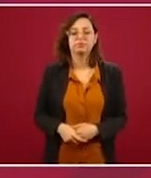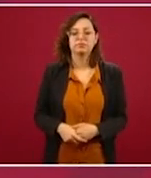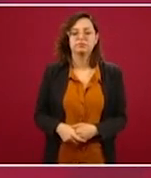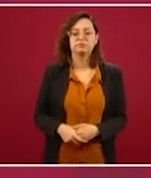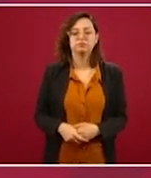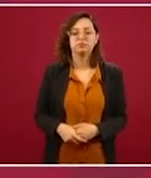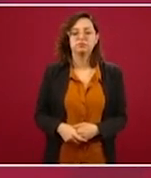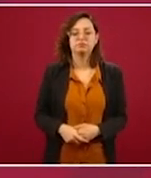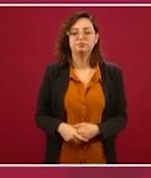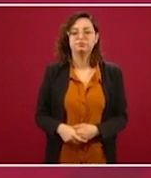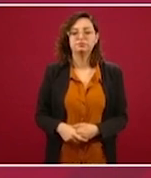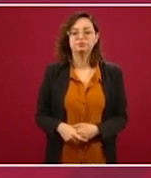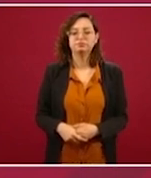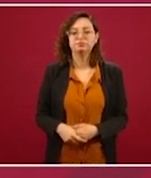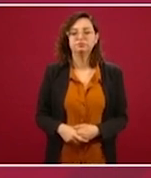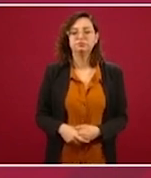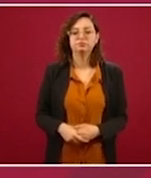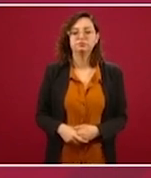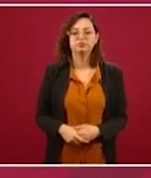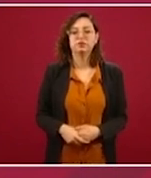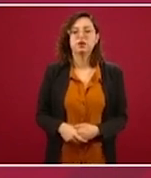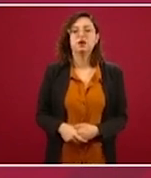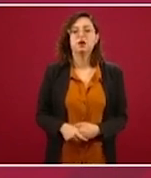y recibían